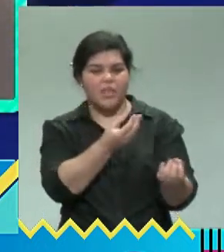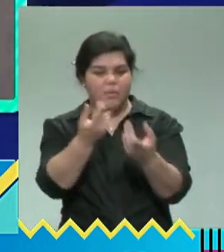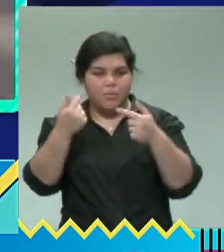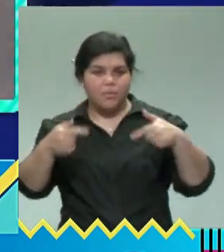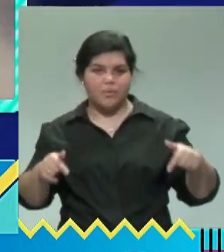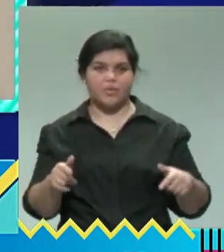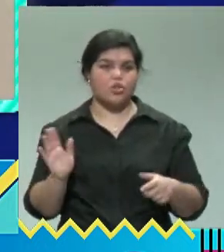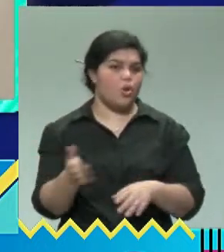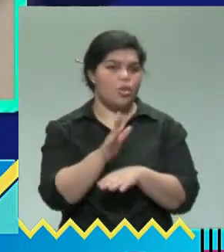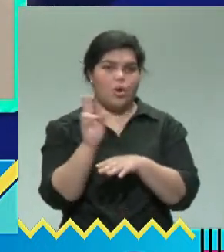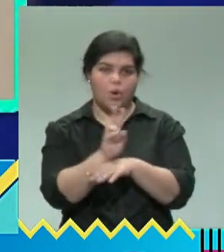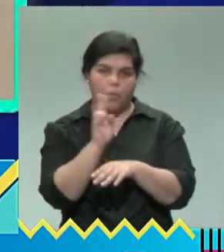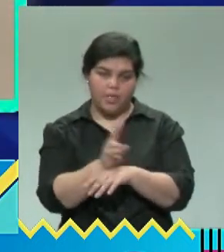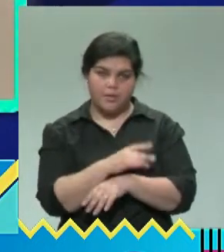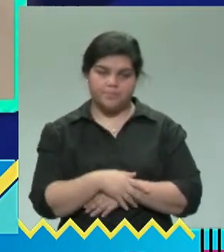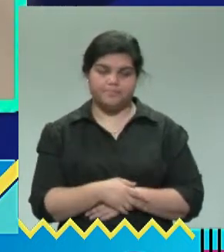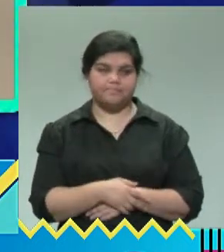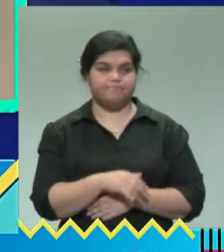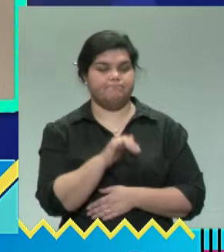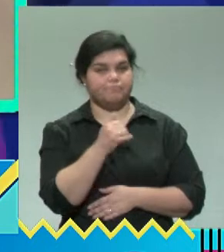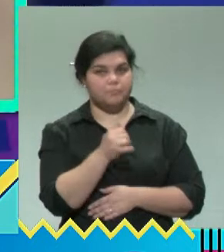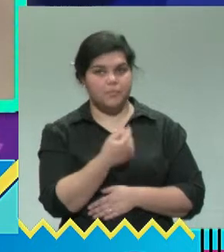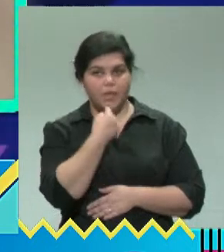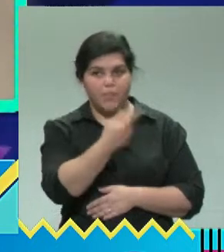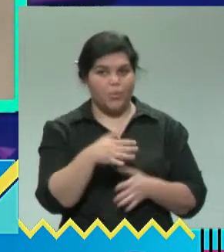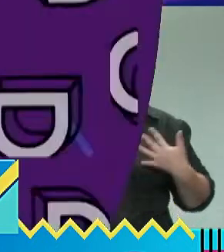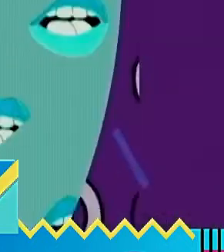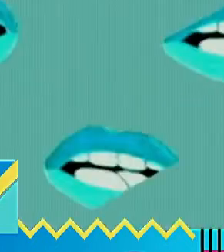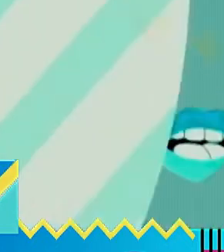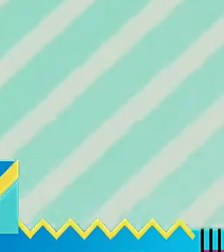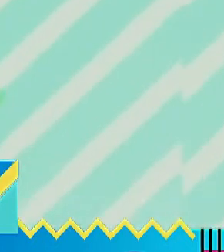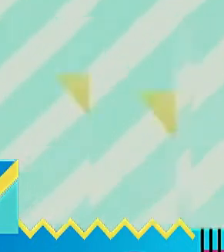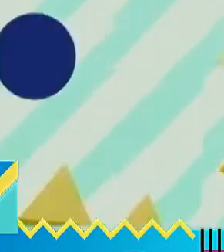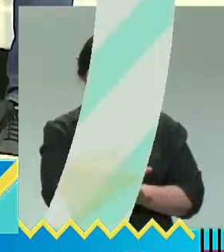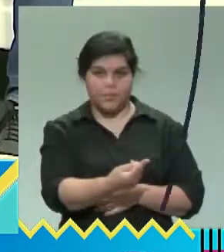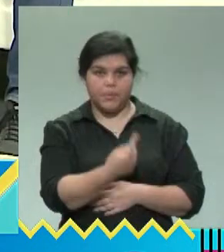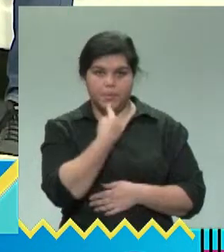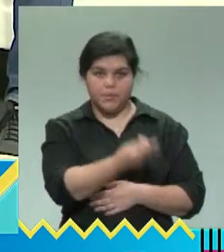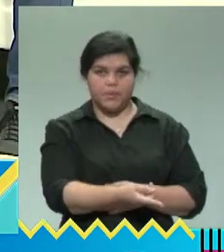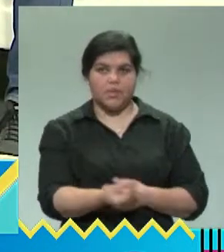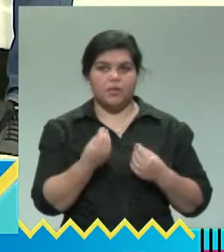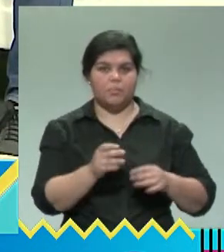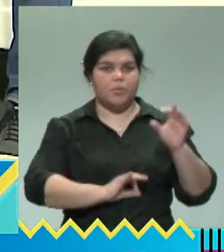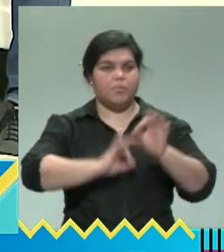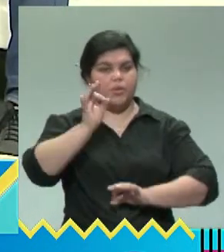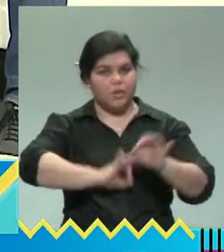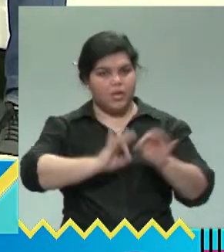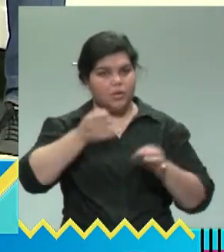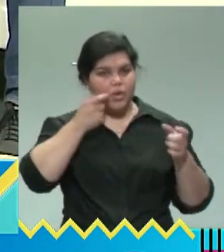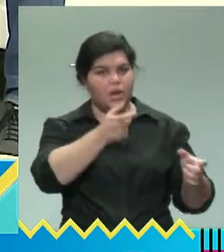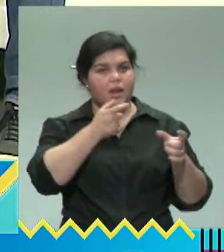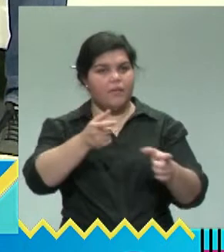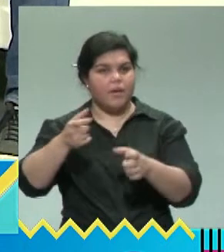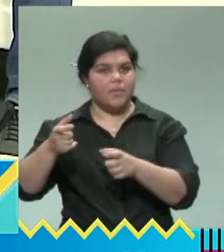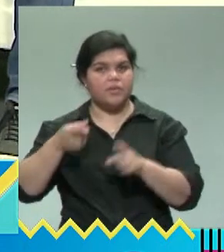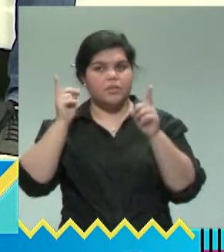Bien, seguro. Preguntarte, Sergio, rápidamente, este proyecto, este relevamiento que se está haciendo también, y en relación